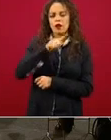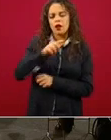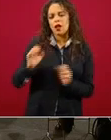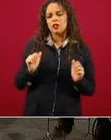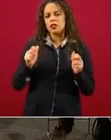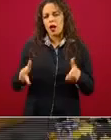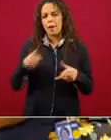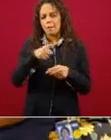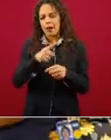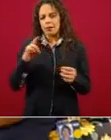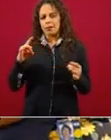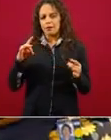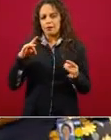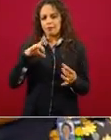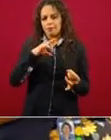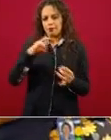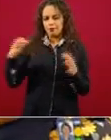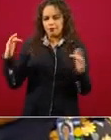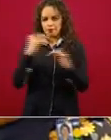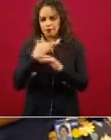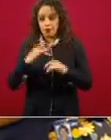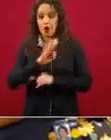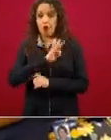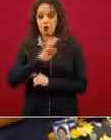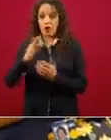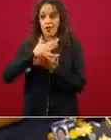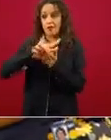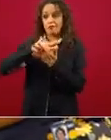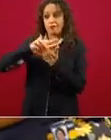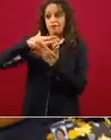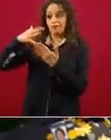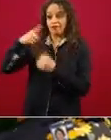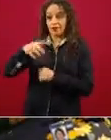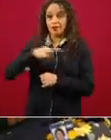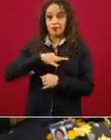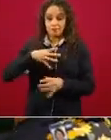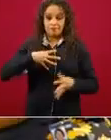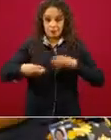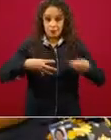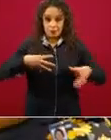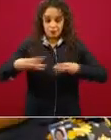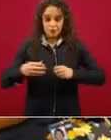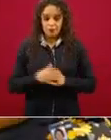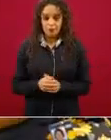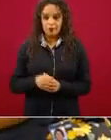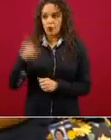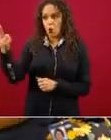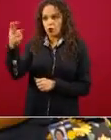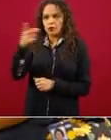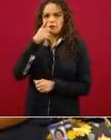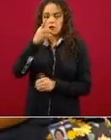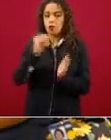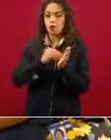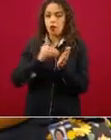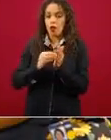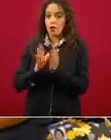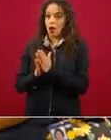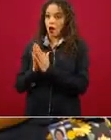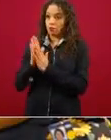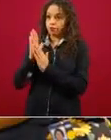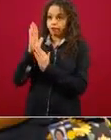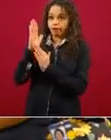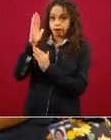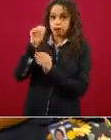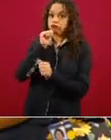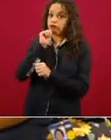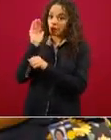movilidad, puede presentar un incremento en contagios. Usted está comentando que seguimos todavía arriba, todavía no baja ahora